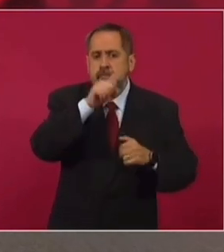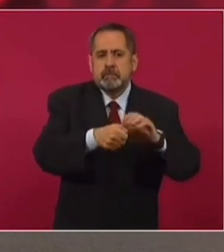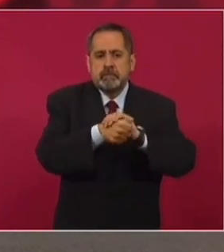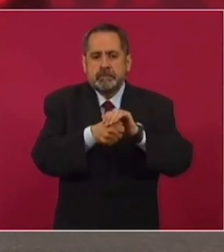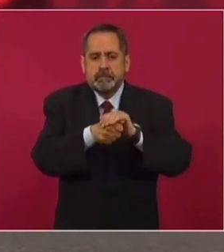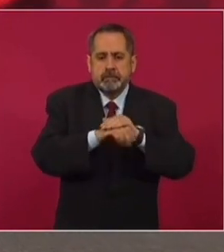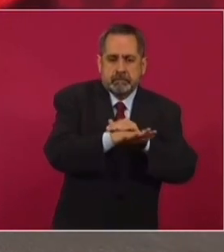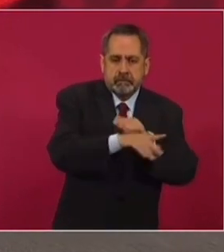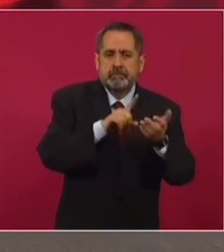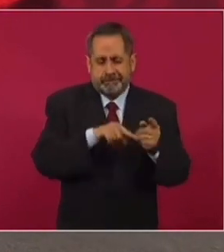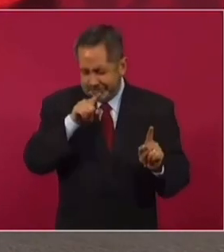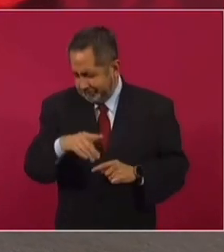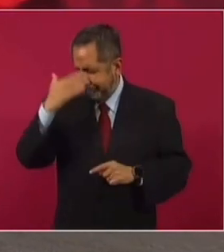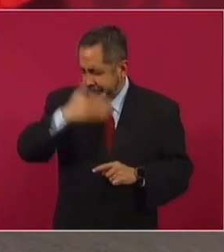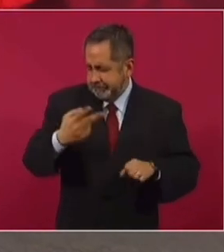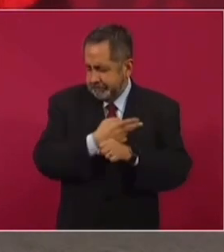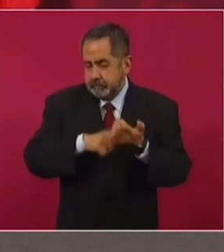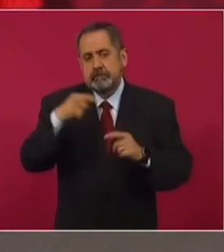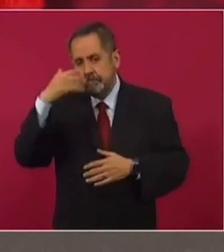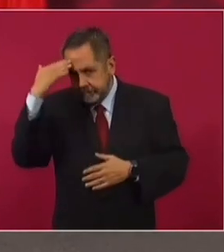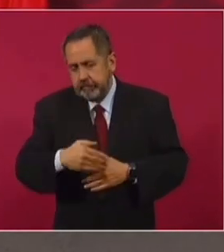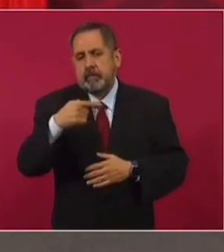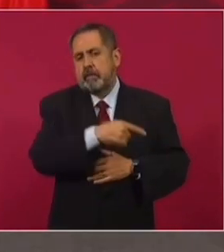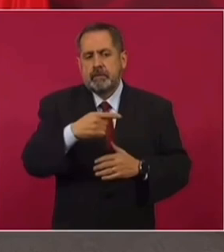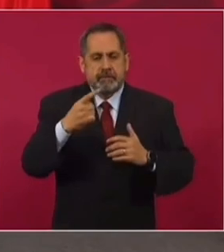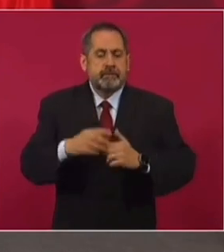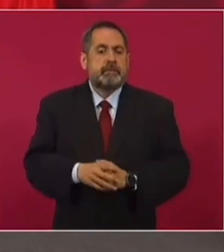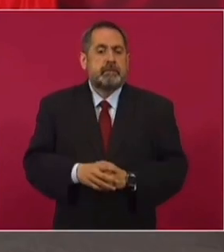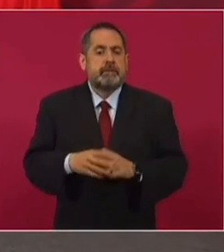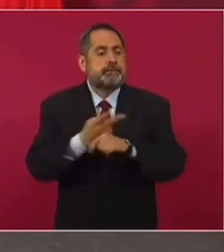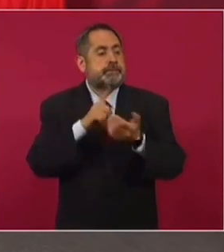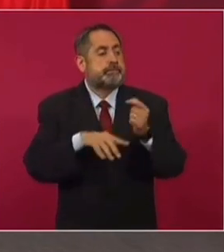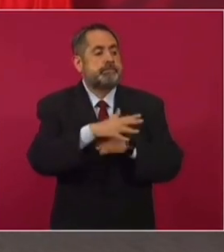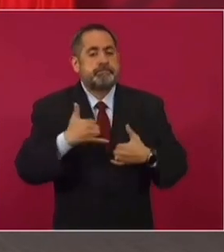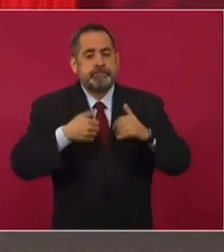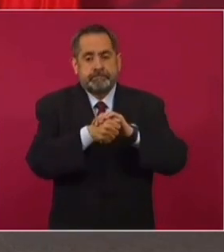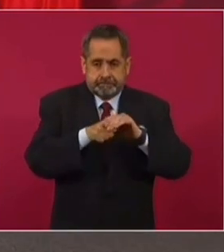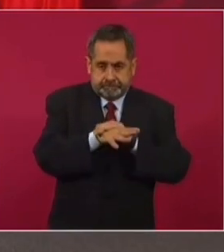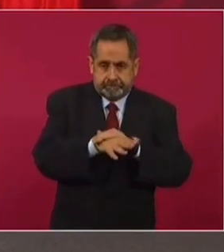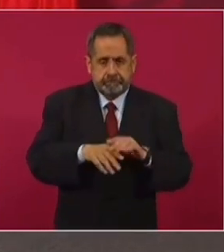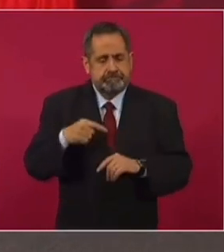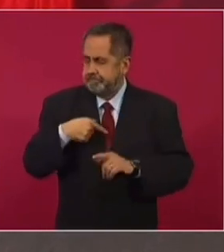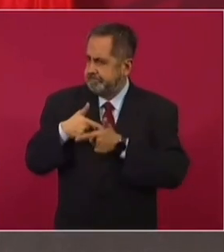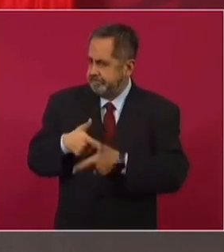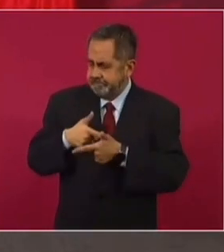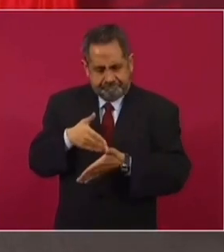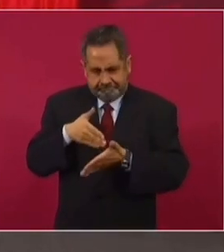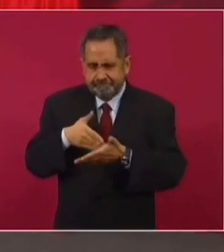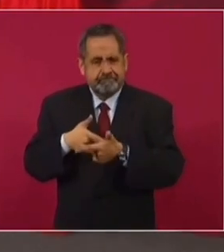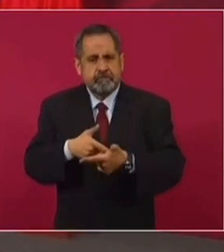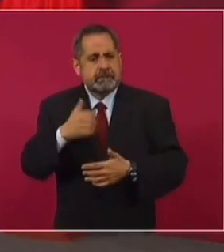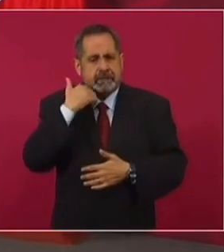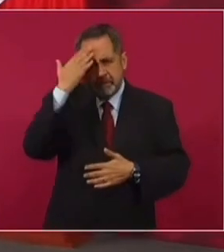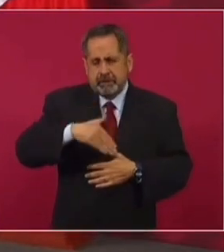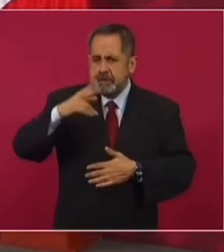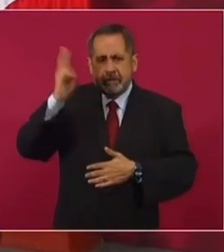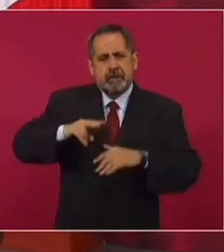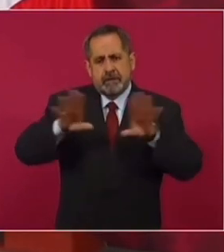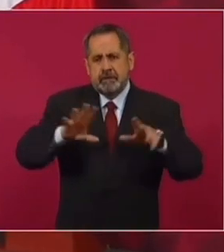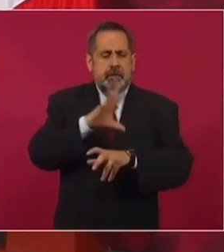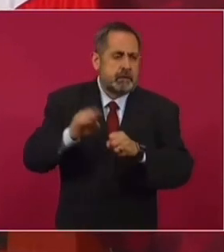Ayotzinapa. Él sabe bien qué pasó en lo de Ayotzinapa. Y no vamos nosotros a quitar el dedo del remo, porque queremos saber todo lo que